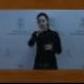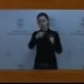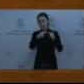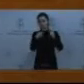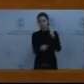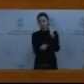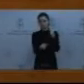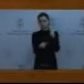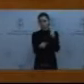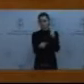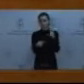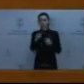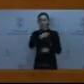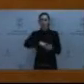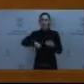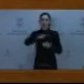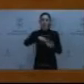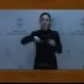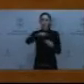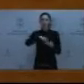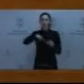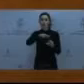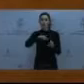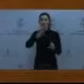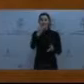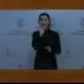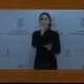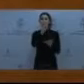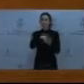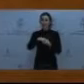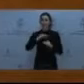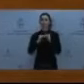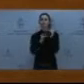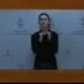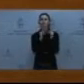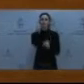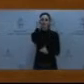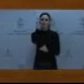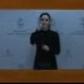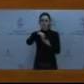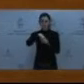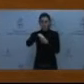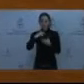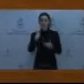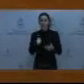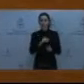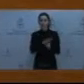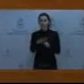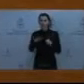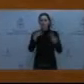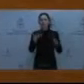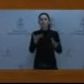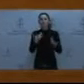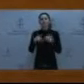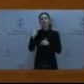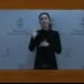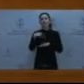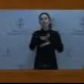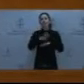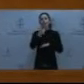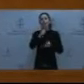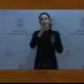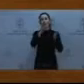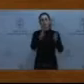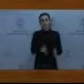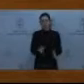diferencias anuales si no entramos ya en la carrera profesional. Ustedes, cuando el señor Río Pedre era consejero, también prometieron esa equiparación, pero